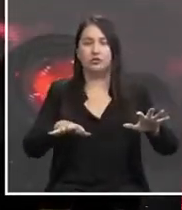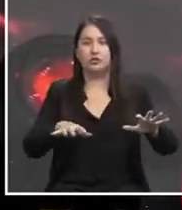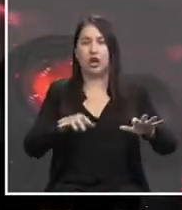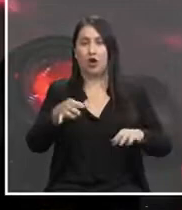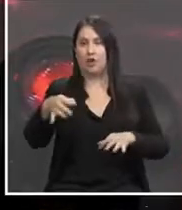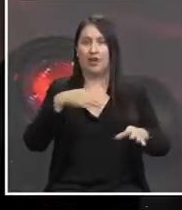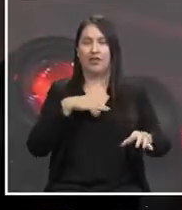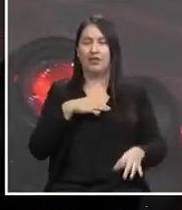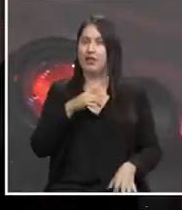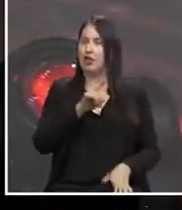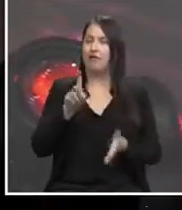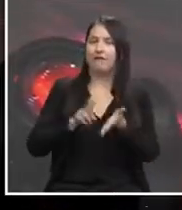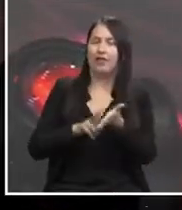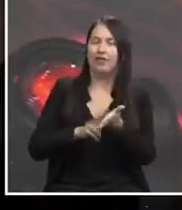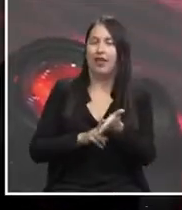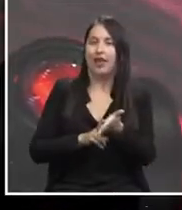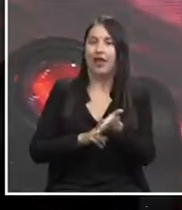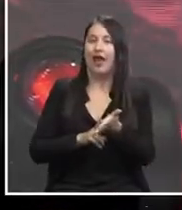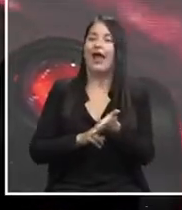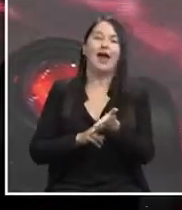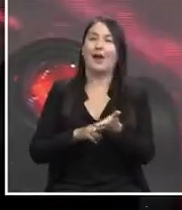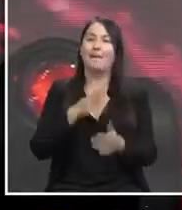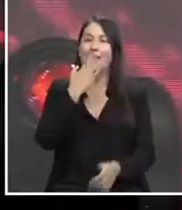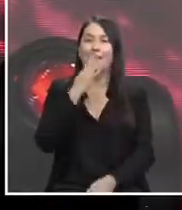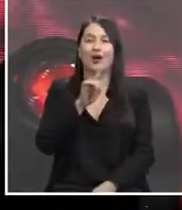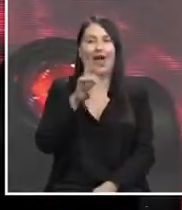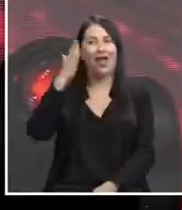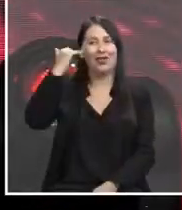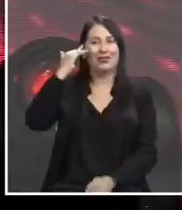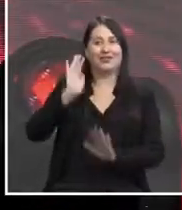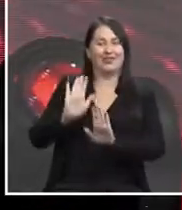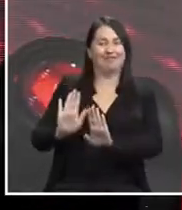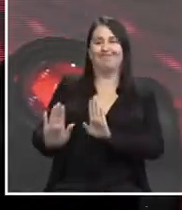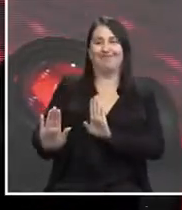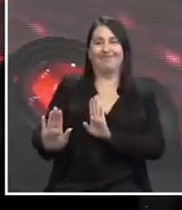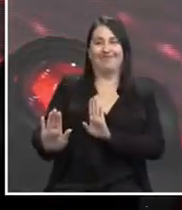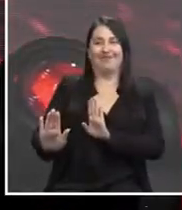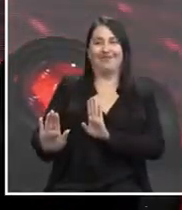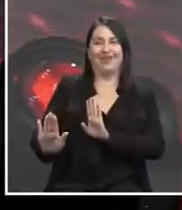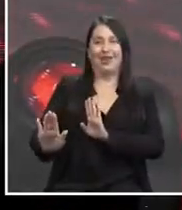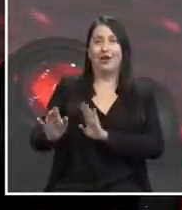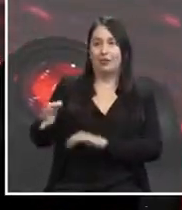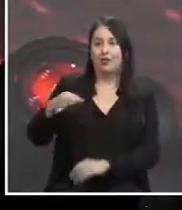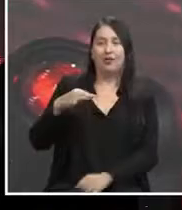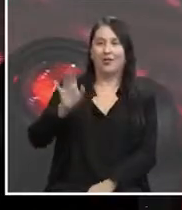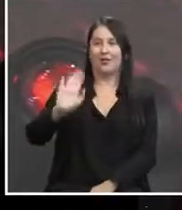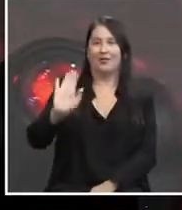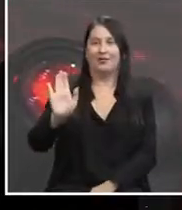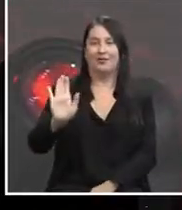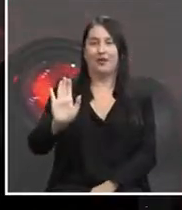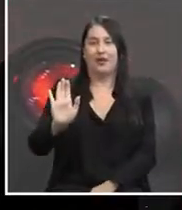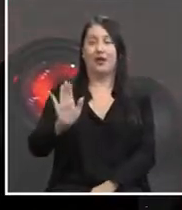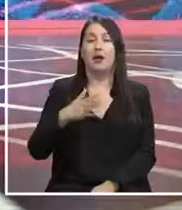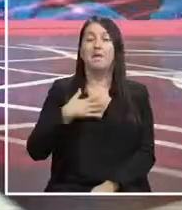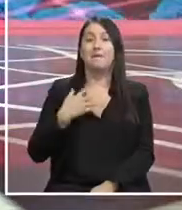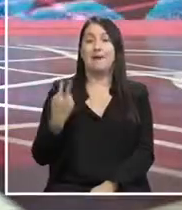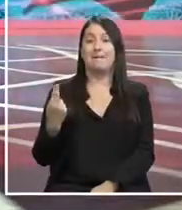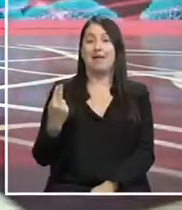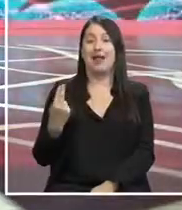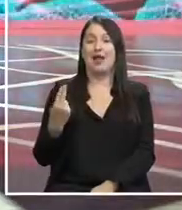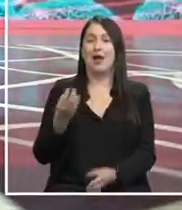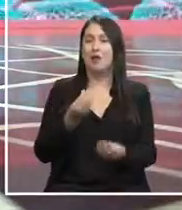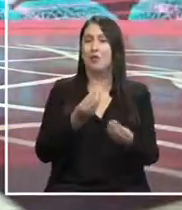dicho, que tú prefieres no saber. tu pareja llegó varias